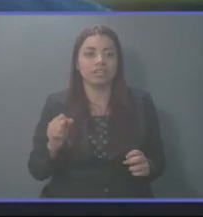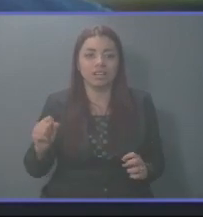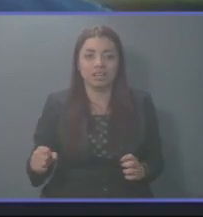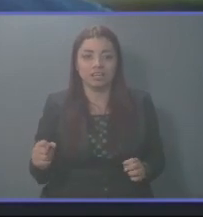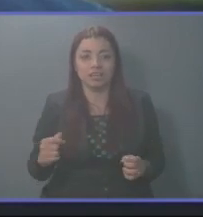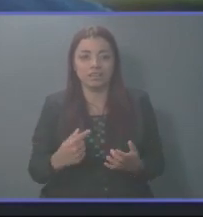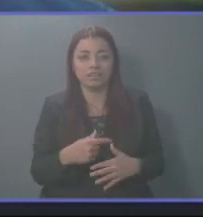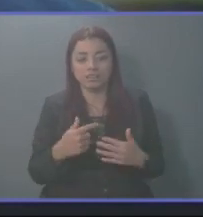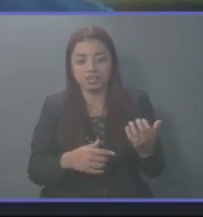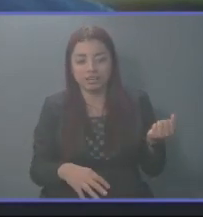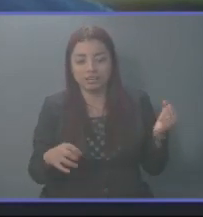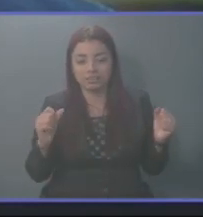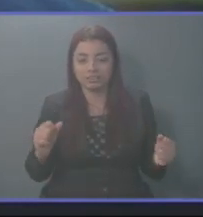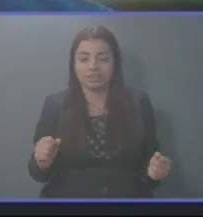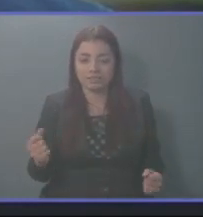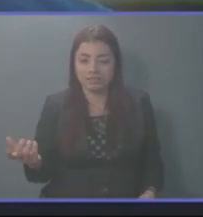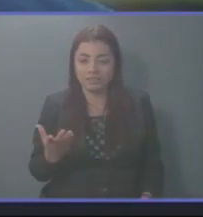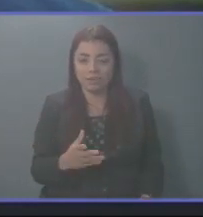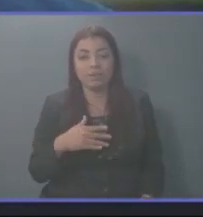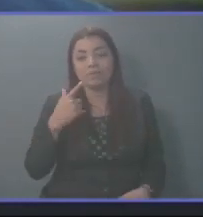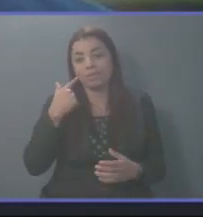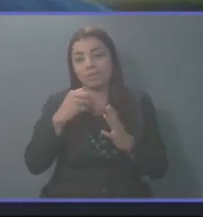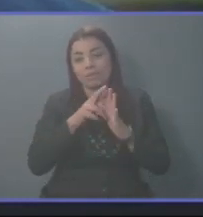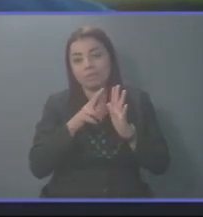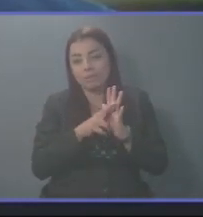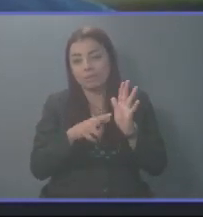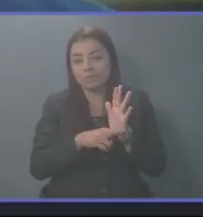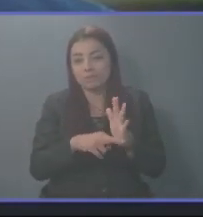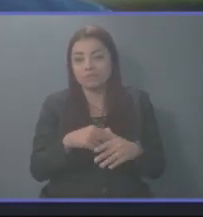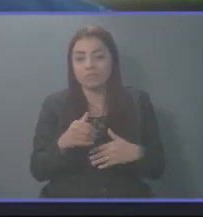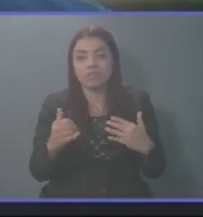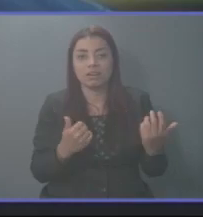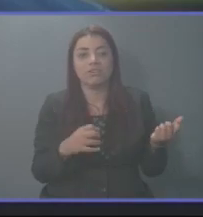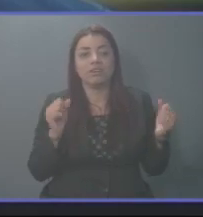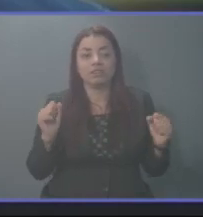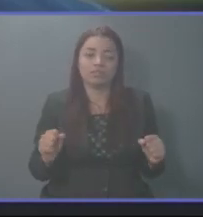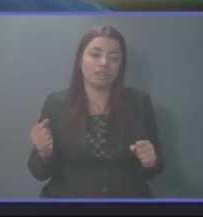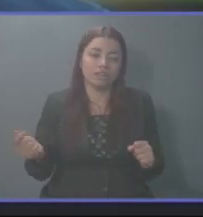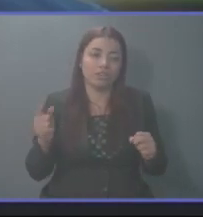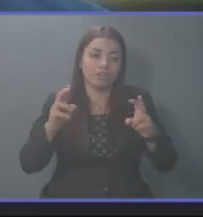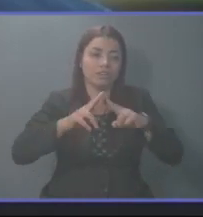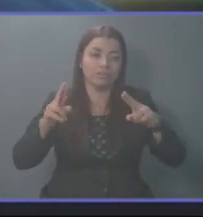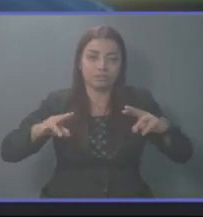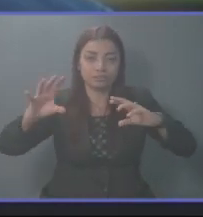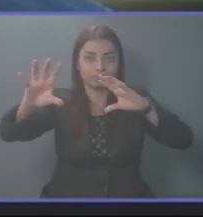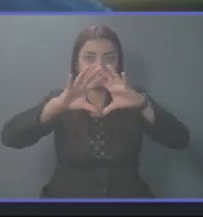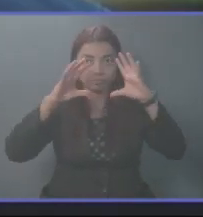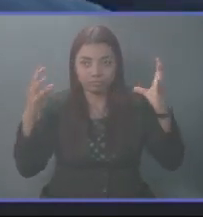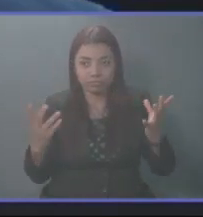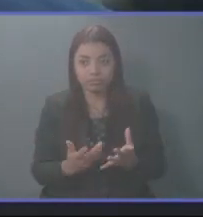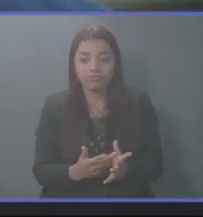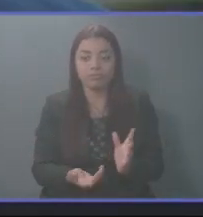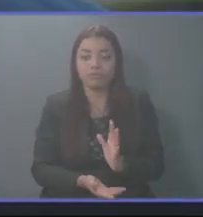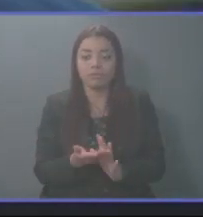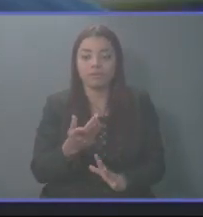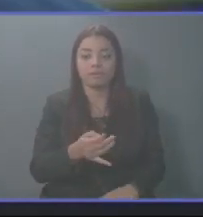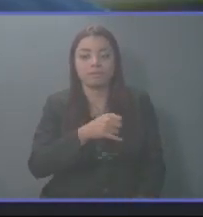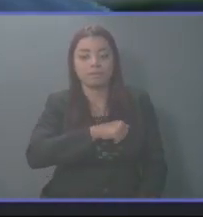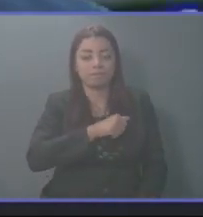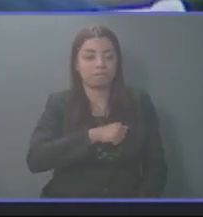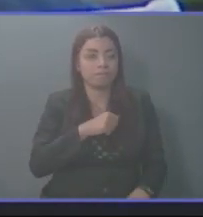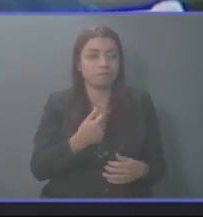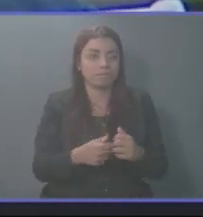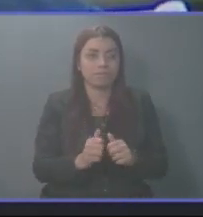su federación y conforme a los reglamentos establecidos por la respectiva federación internacional. Su desarrollo es competencia de las